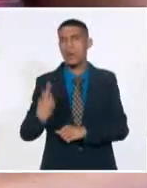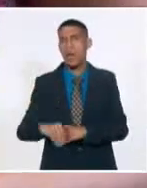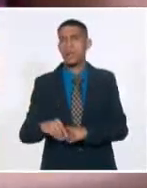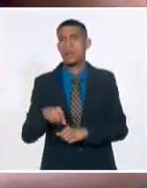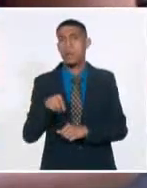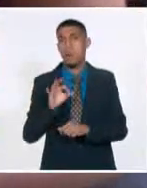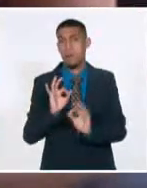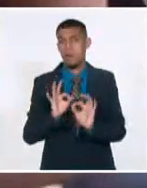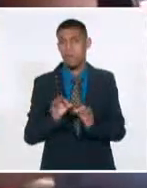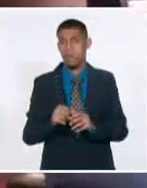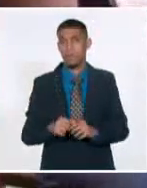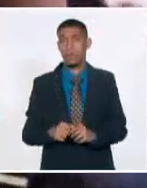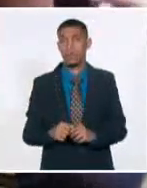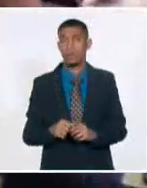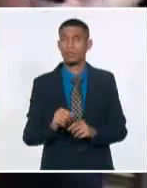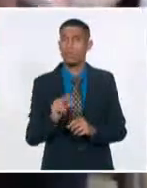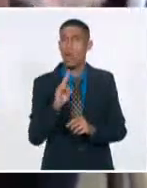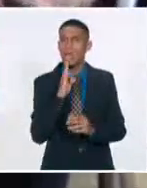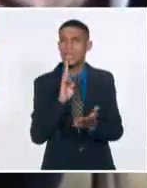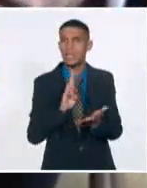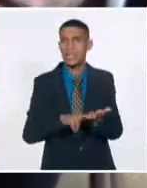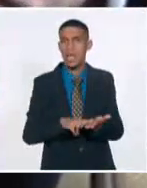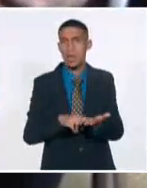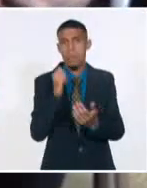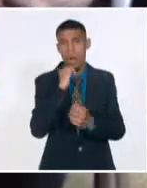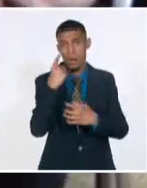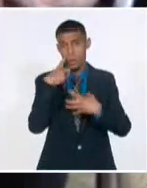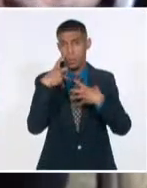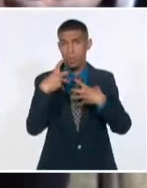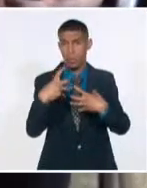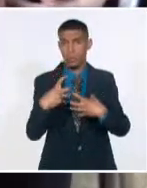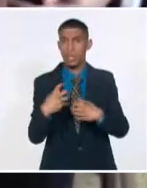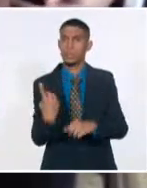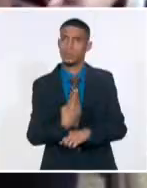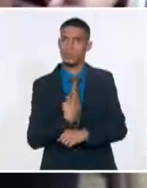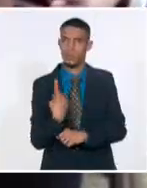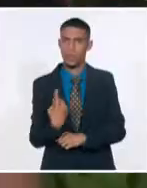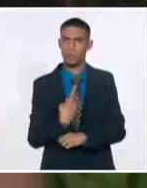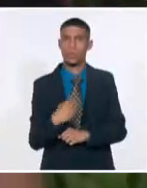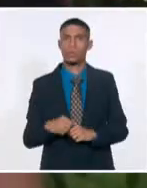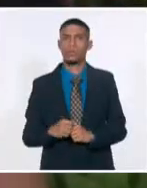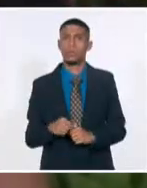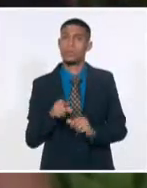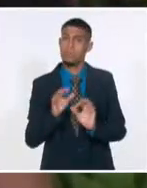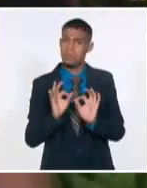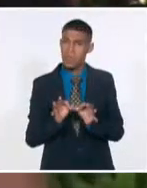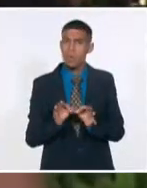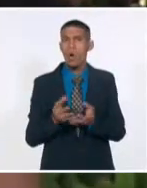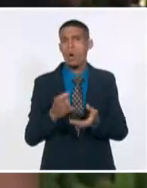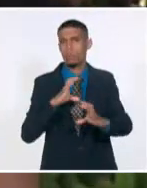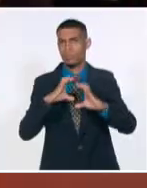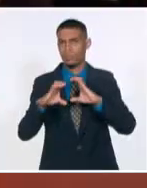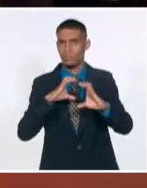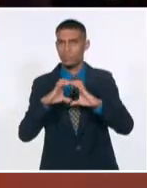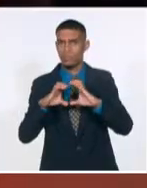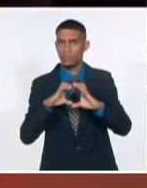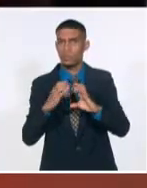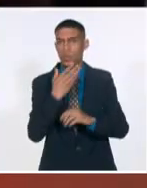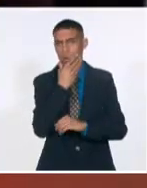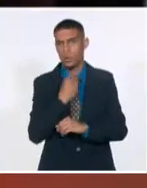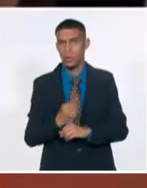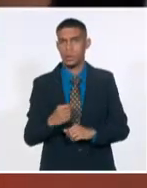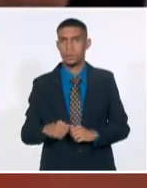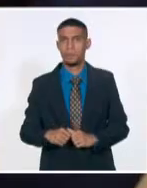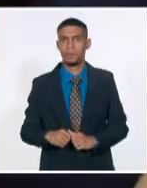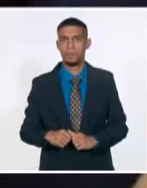es el sello distintivo de la Vuelta Abajo, que será precisamente hacer un producto comunicativo para los jóvenes. Desde Pinar